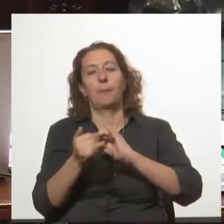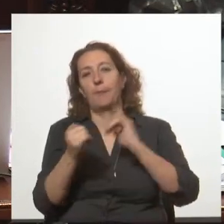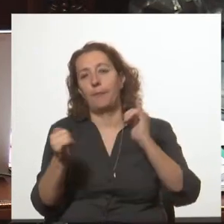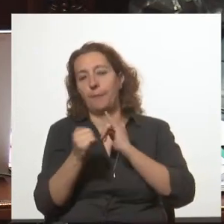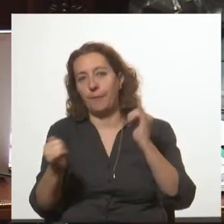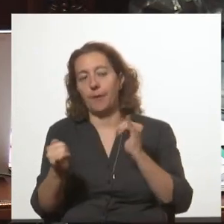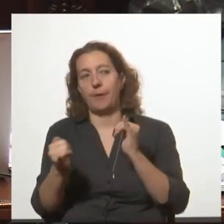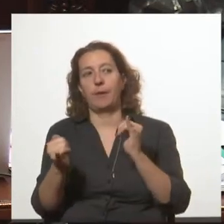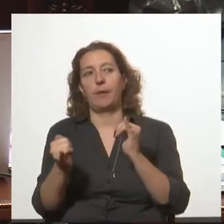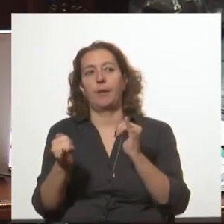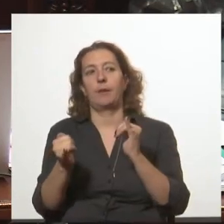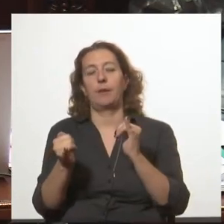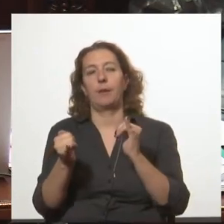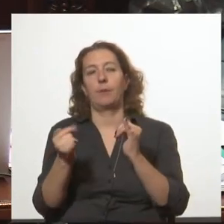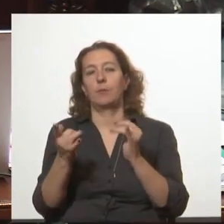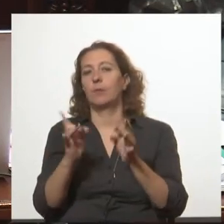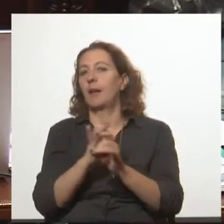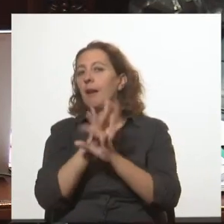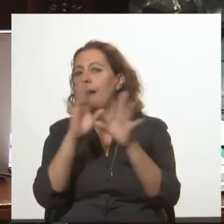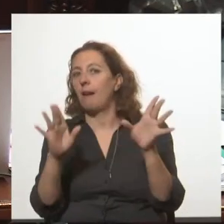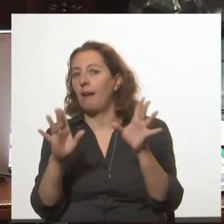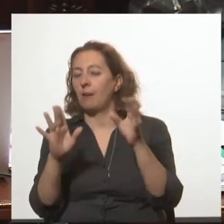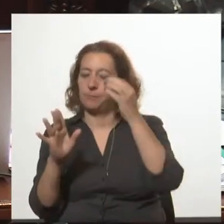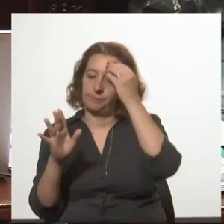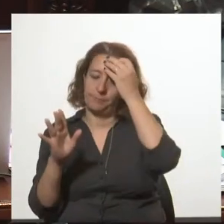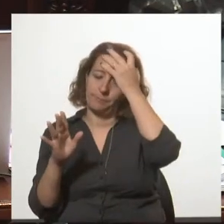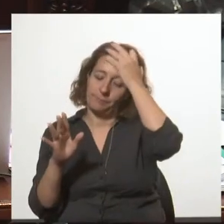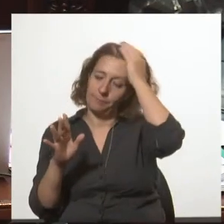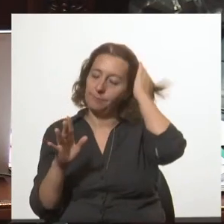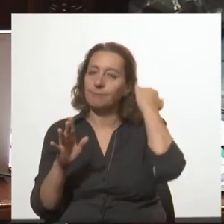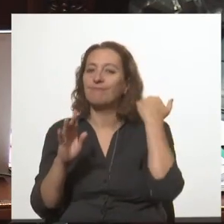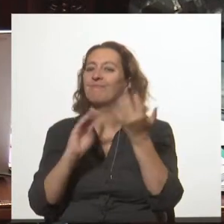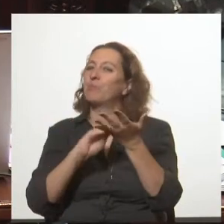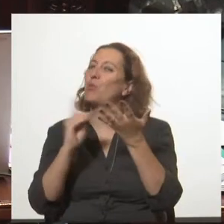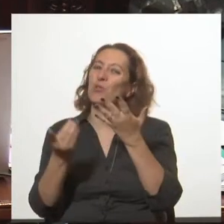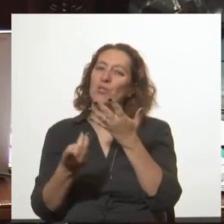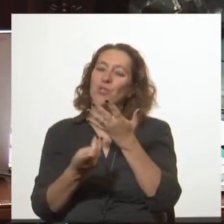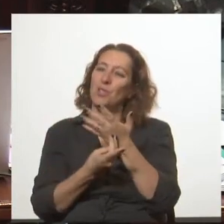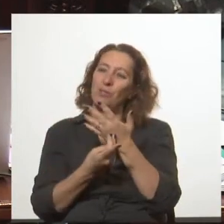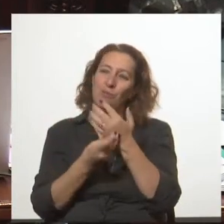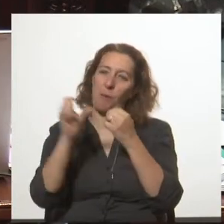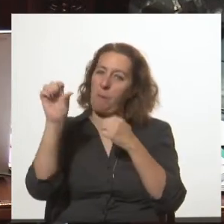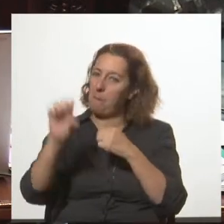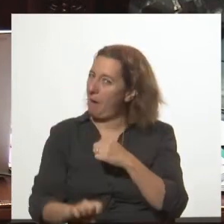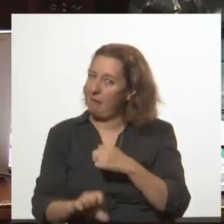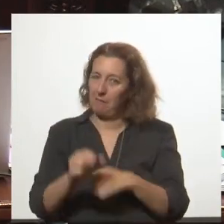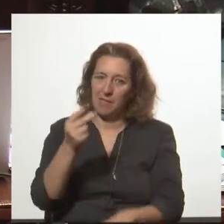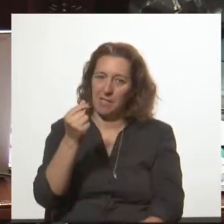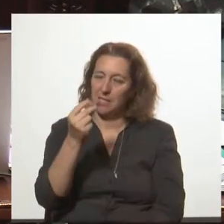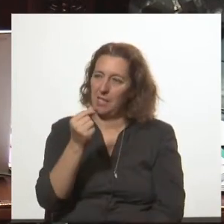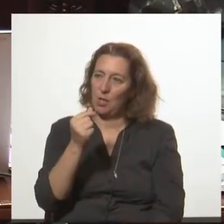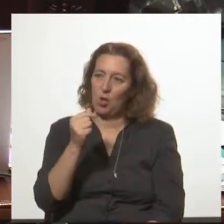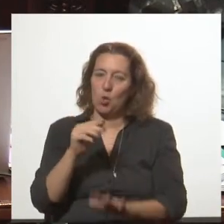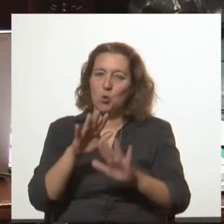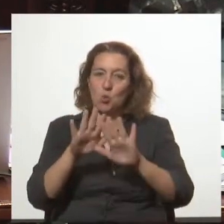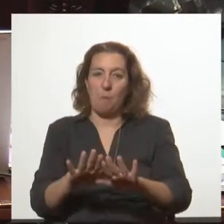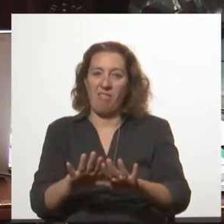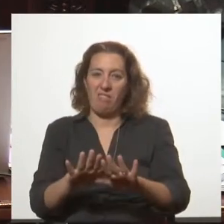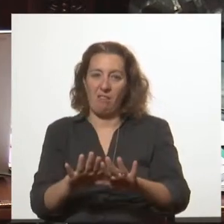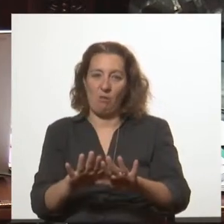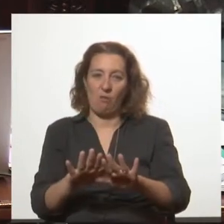cuando era claro que el proyecto descarrilada del punto de vista financiero y se suspendieron las obras